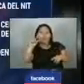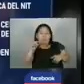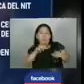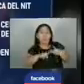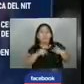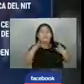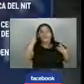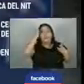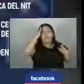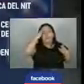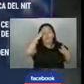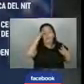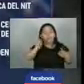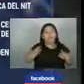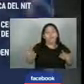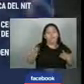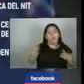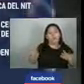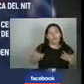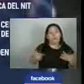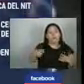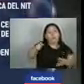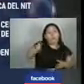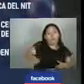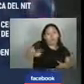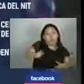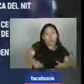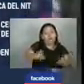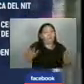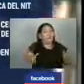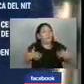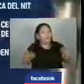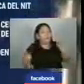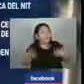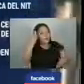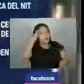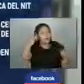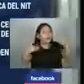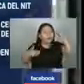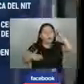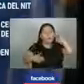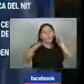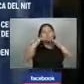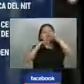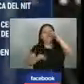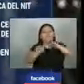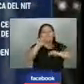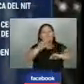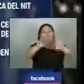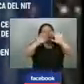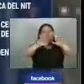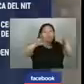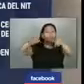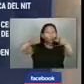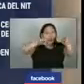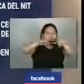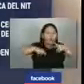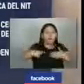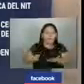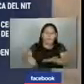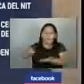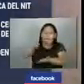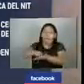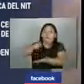acredite la representación legal certificada por un notario en caso que la víctima sea menor de edad, así como la certificación ante el